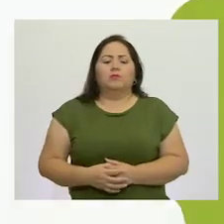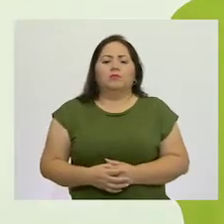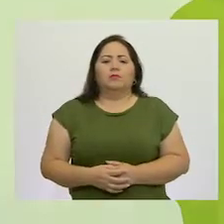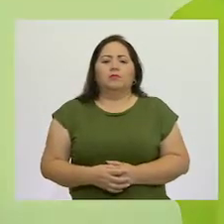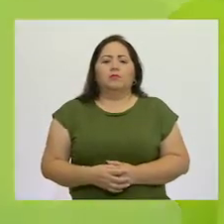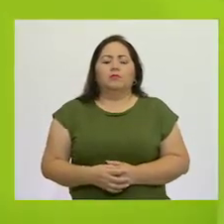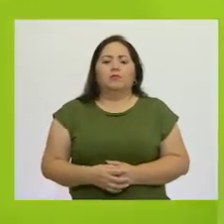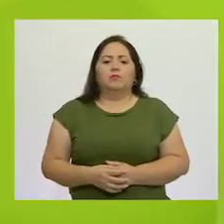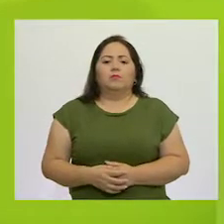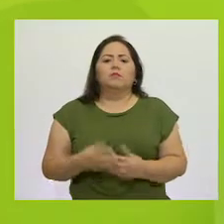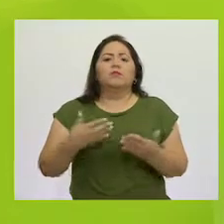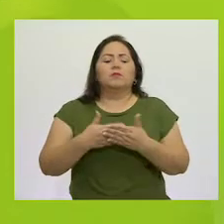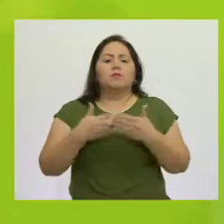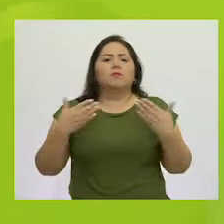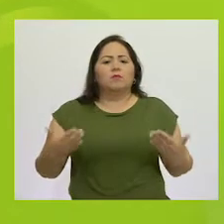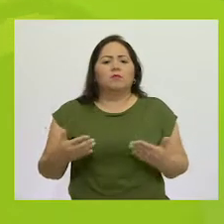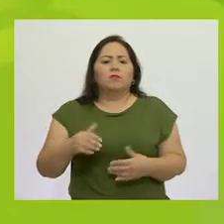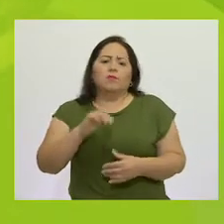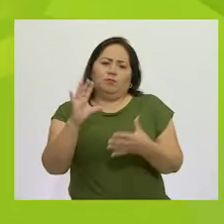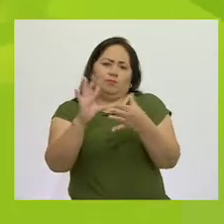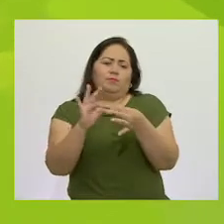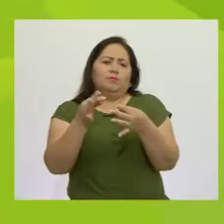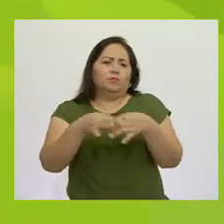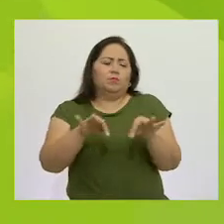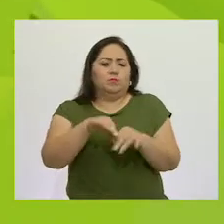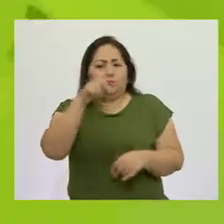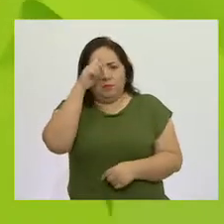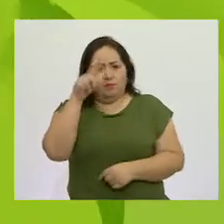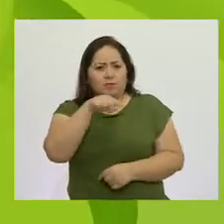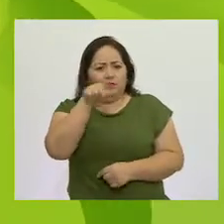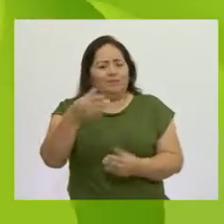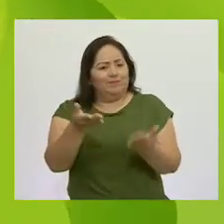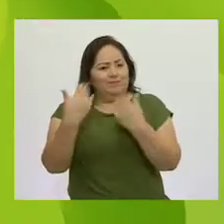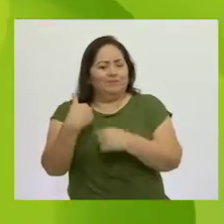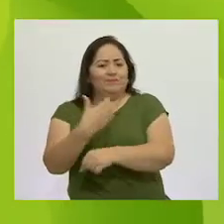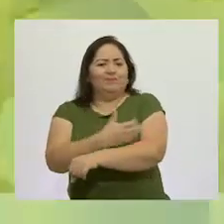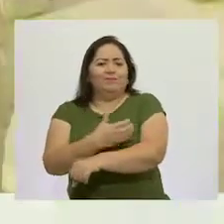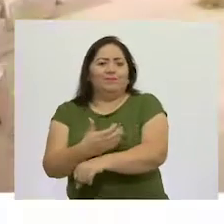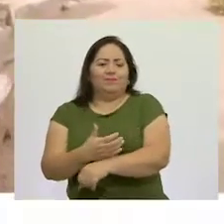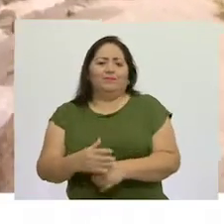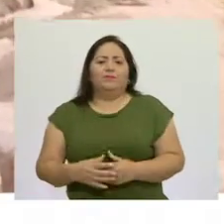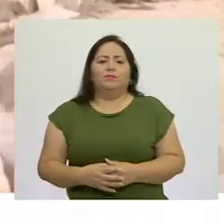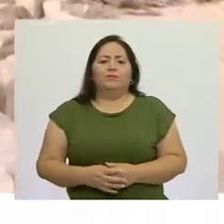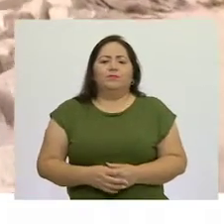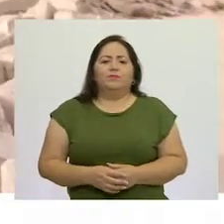aprendeencasa.sep.gob.mx. A continuación tenemos algo muy importante para ustedes. Acompáñenos.